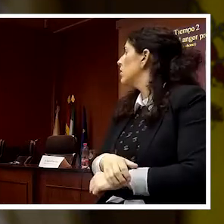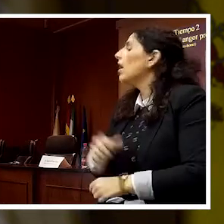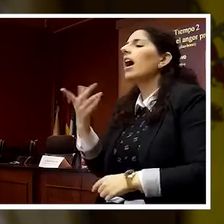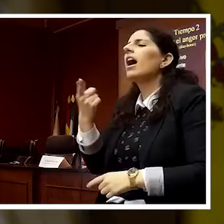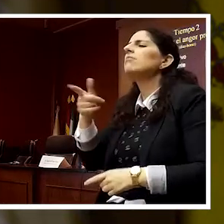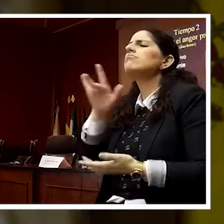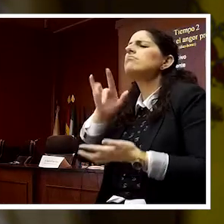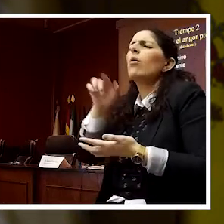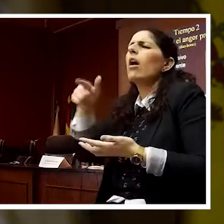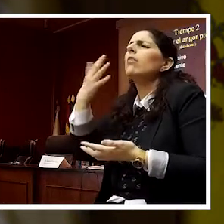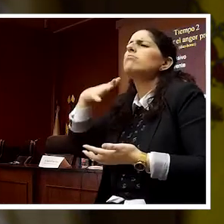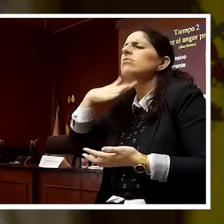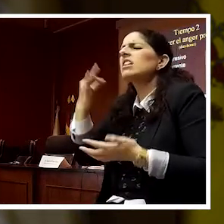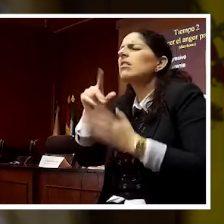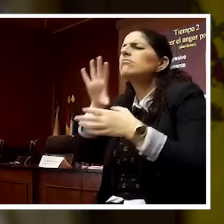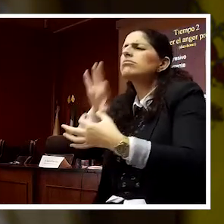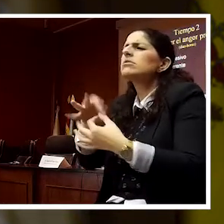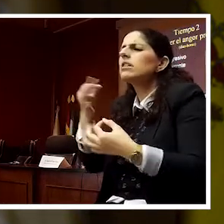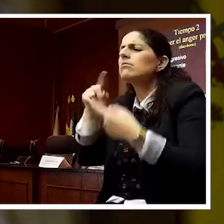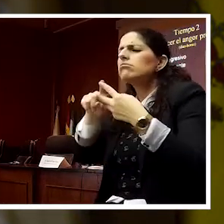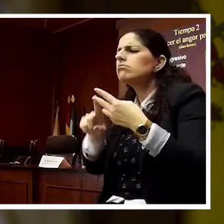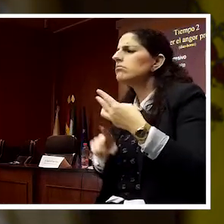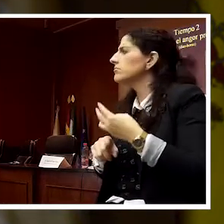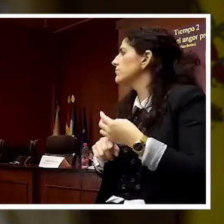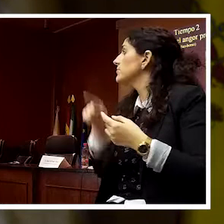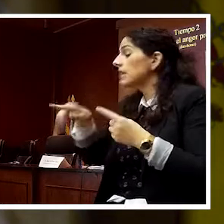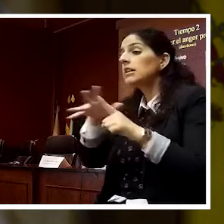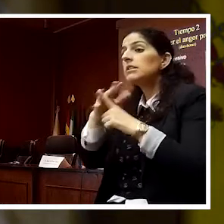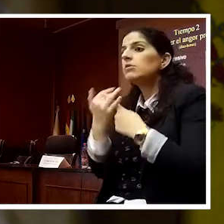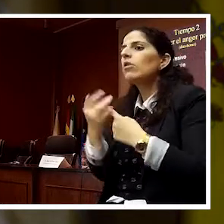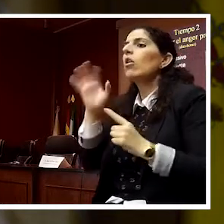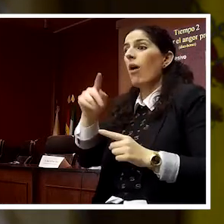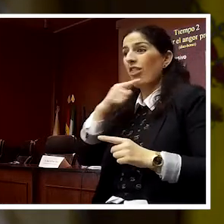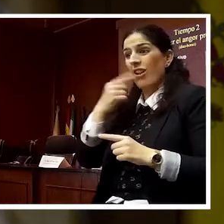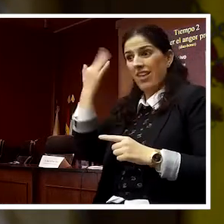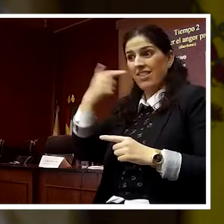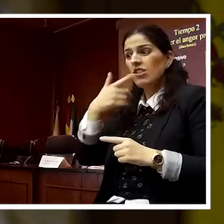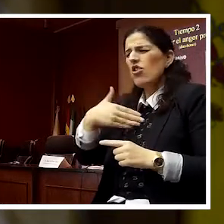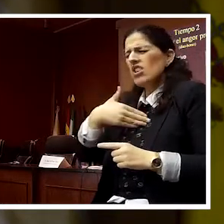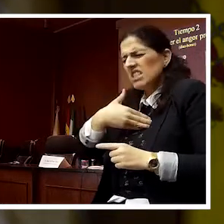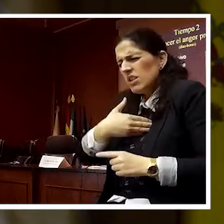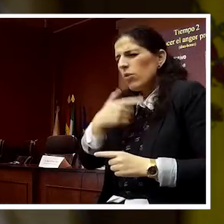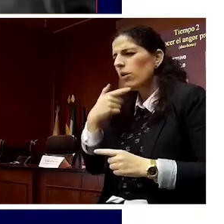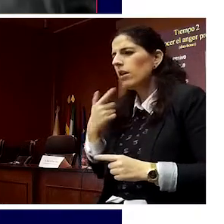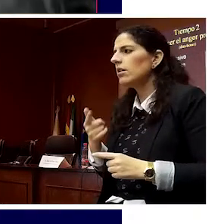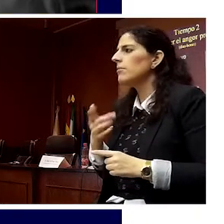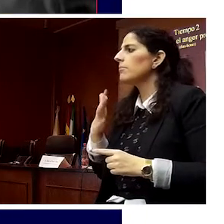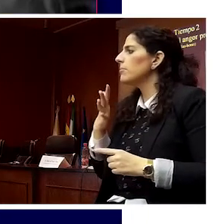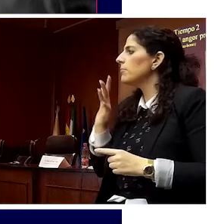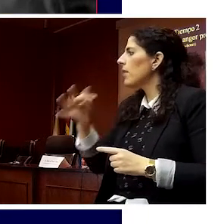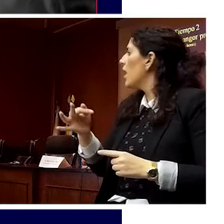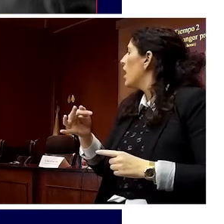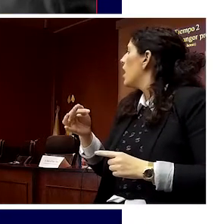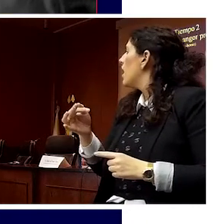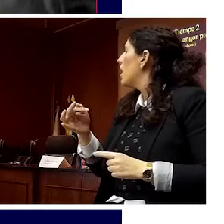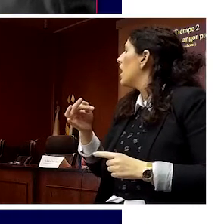caracteriza? Bueno, pues esta situación es una situación de angina de pecho, pero con un umbral cambiante.